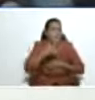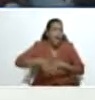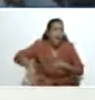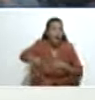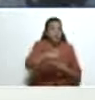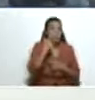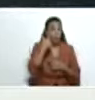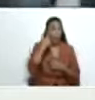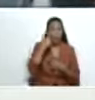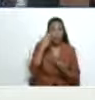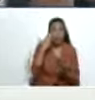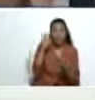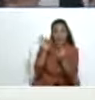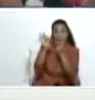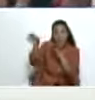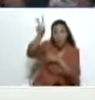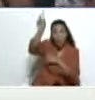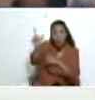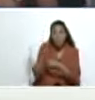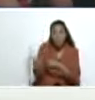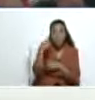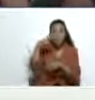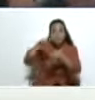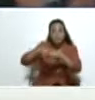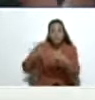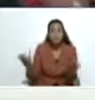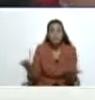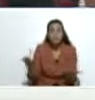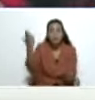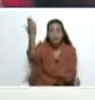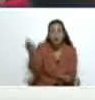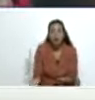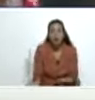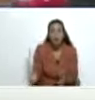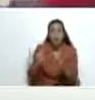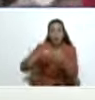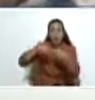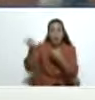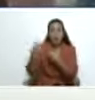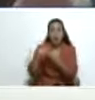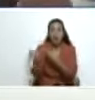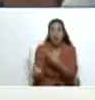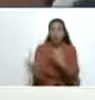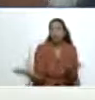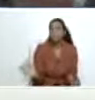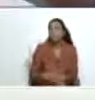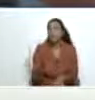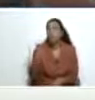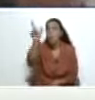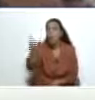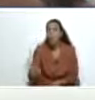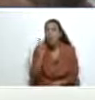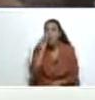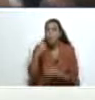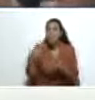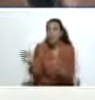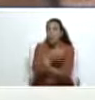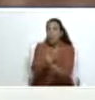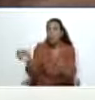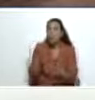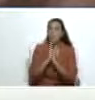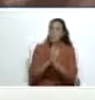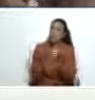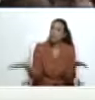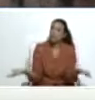Montezuma parado por allá, ¿vale? ¿Por qué no le pusieron una silla? ¿Por qué lo discriminan? ¿no? No me maltrates a